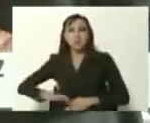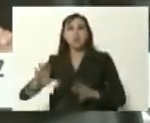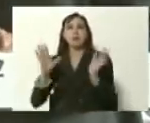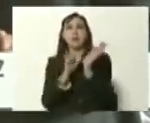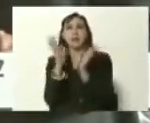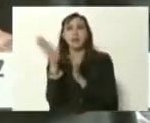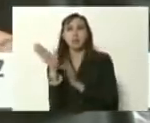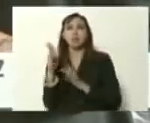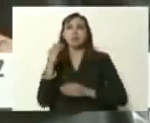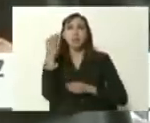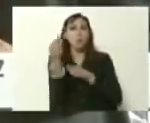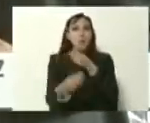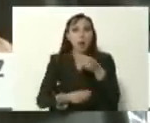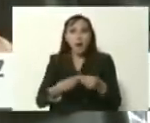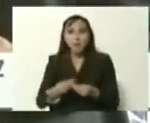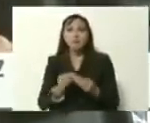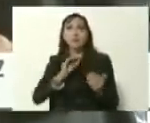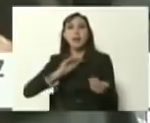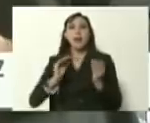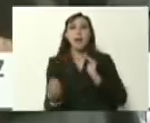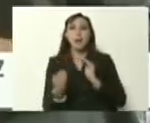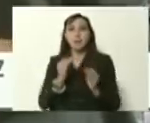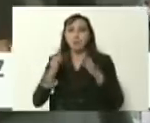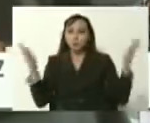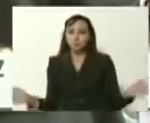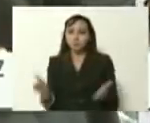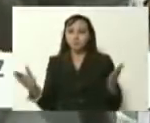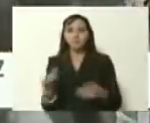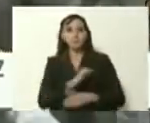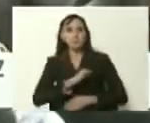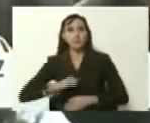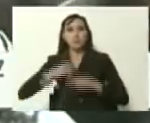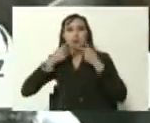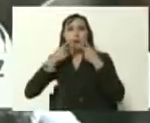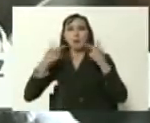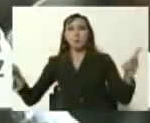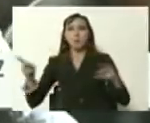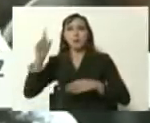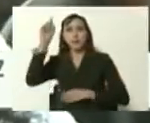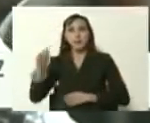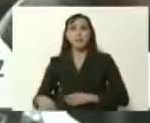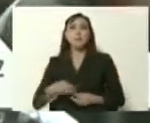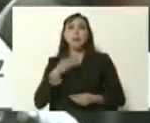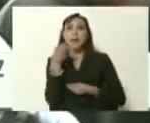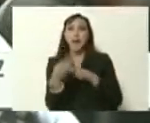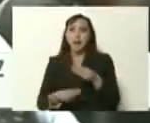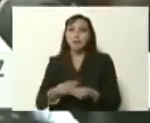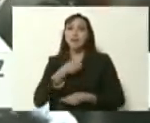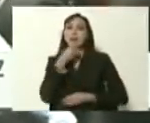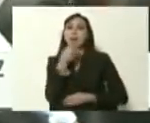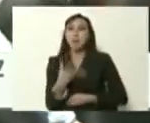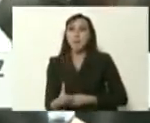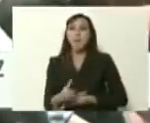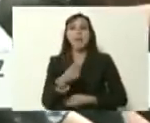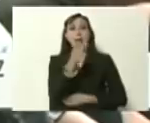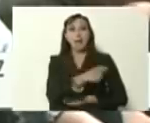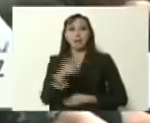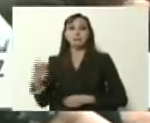la de modelar la moral, tanto personal como pública, y hacer el bien al